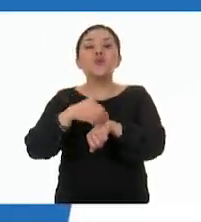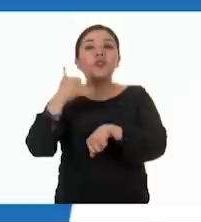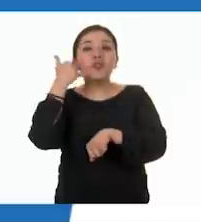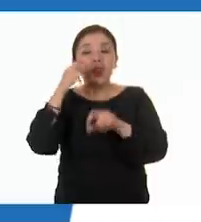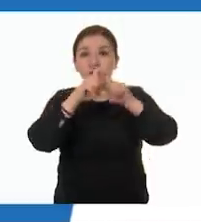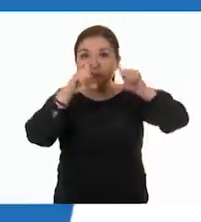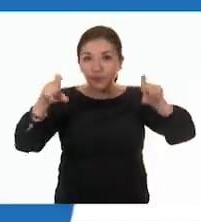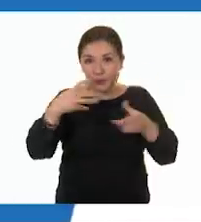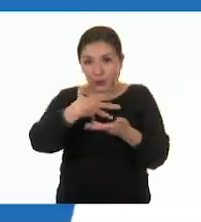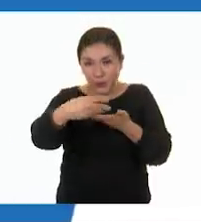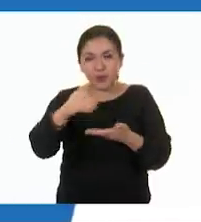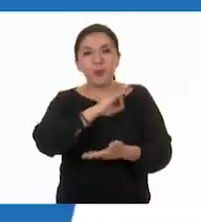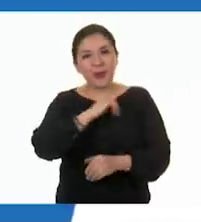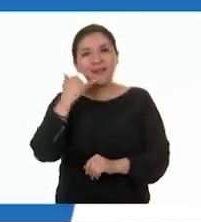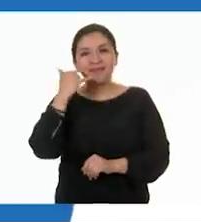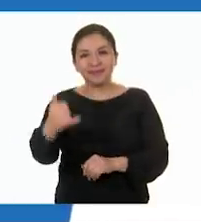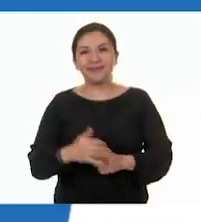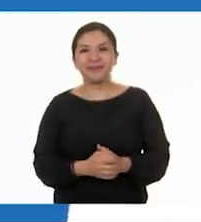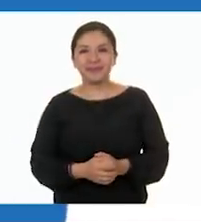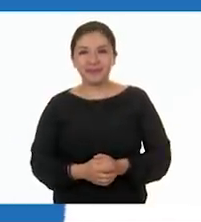teléfono